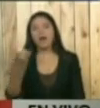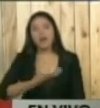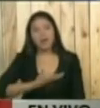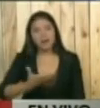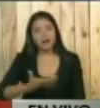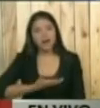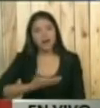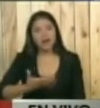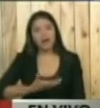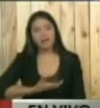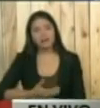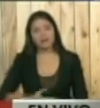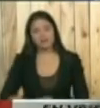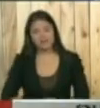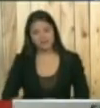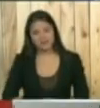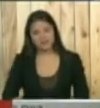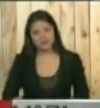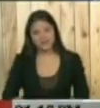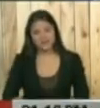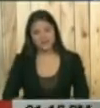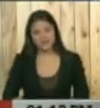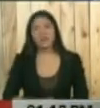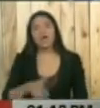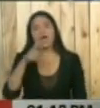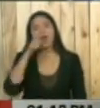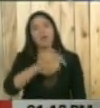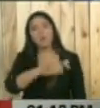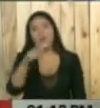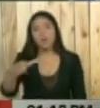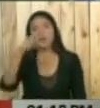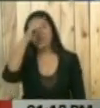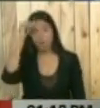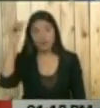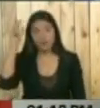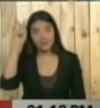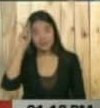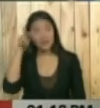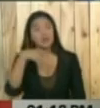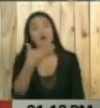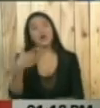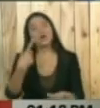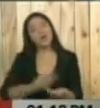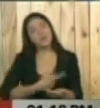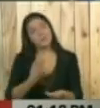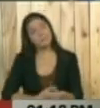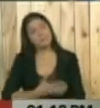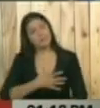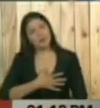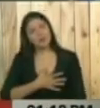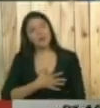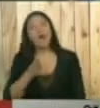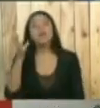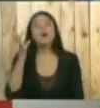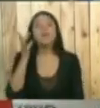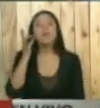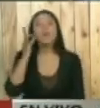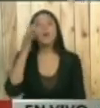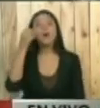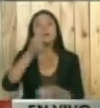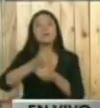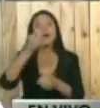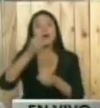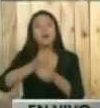alcaldes, alcaldesas, al pueblo indígena, a nuestros hermanos, a las mujeres